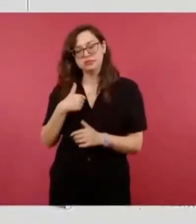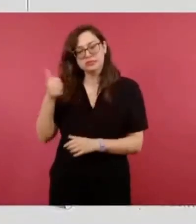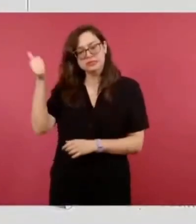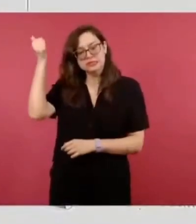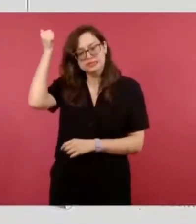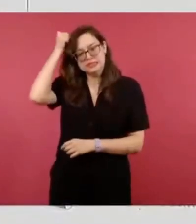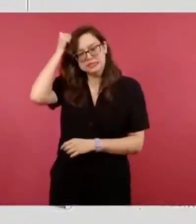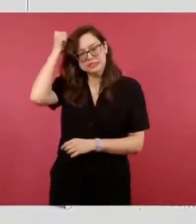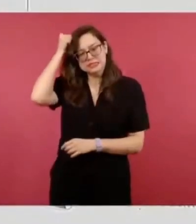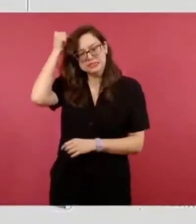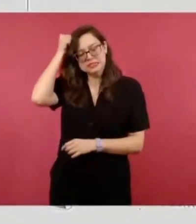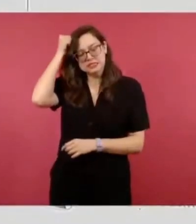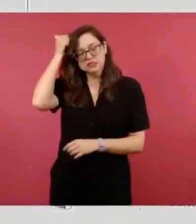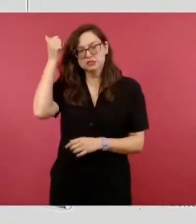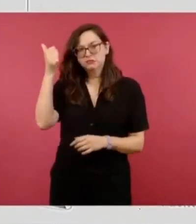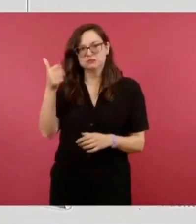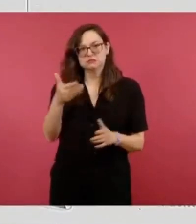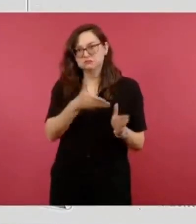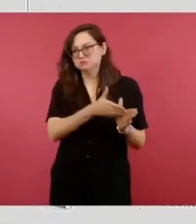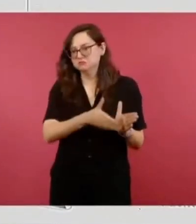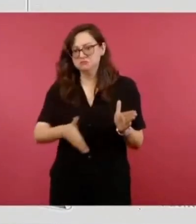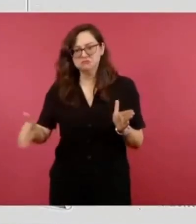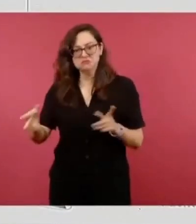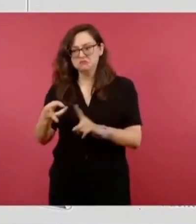no lo hemos enfrentado.